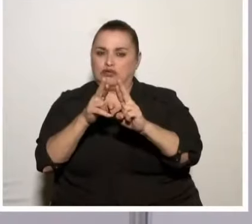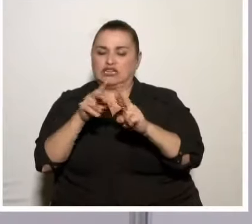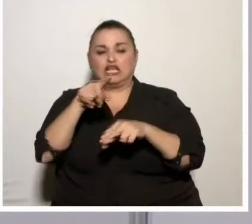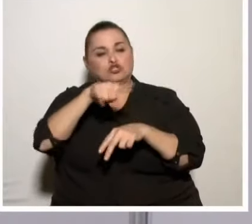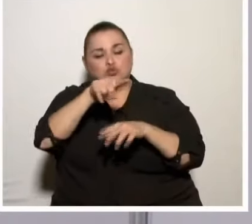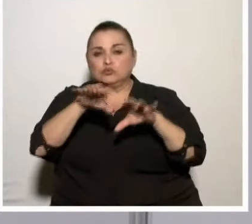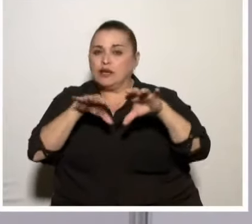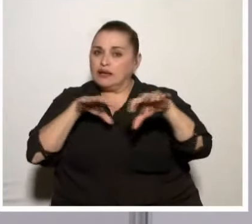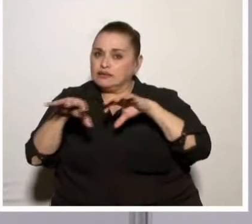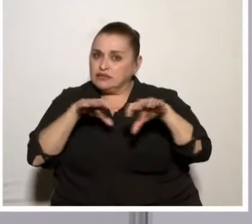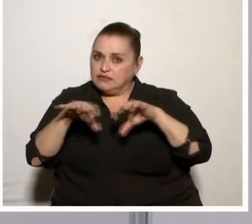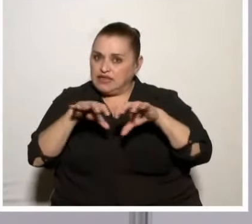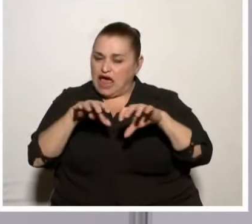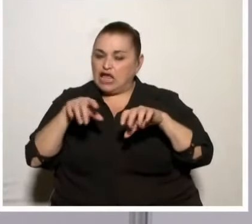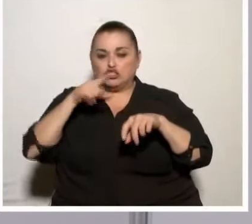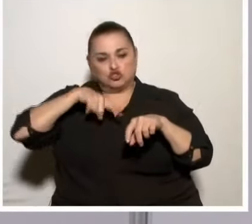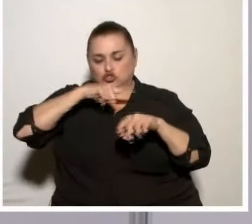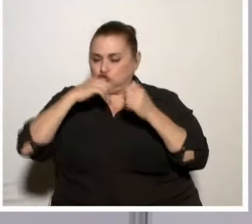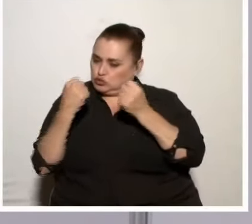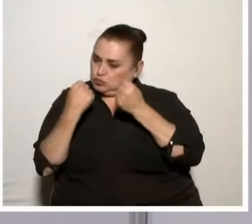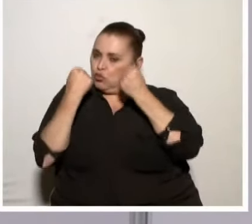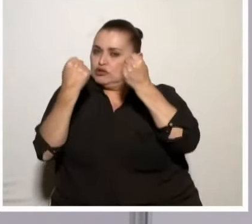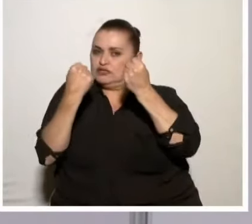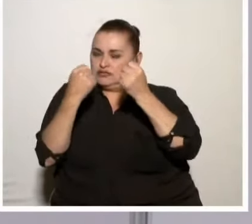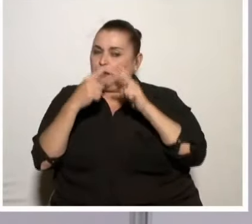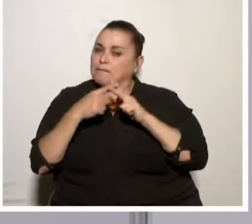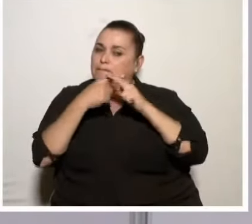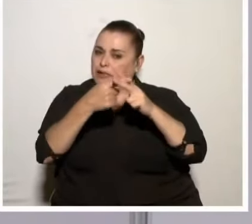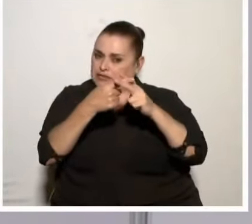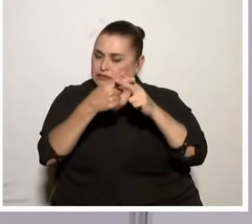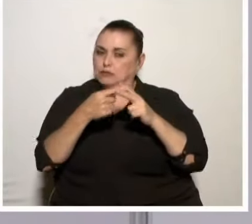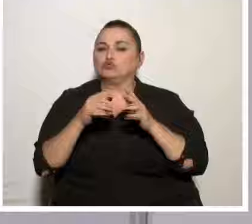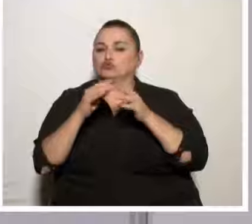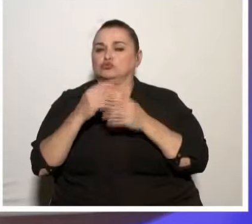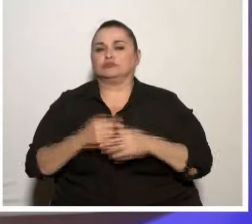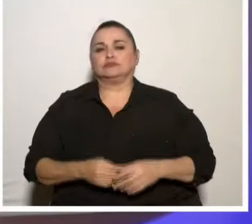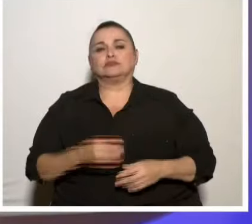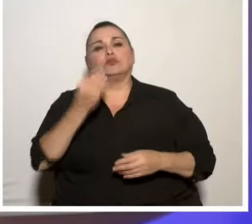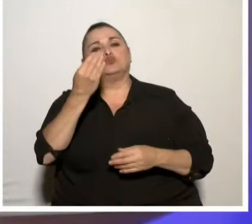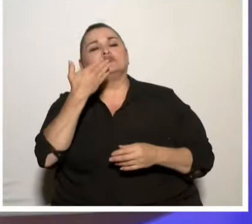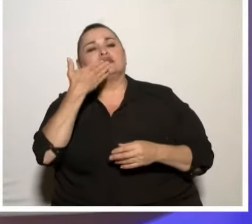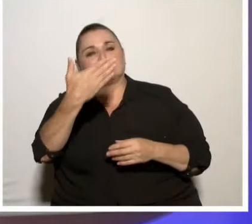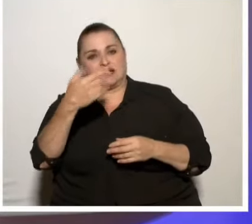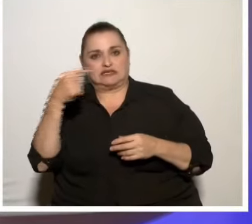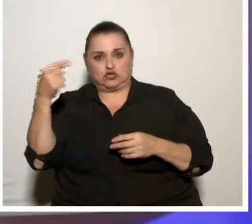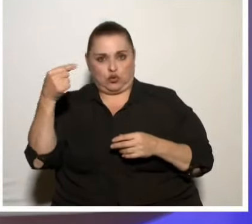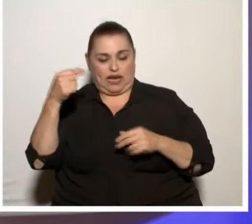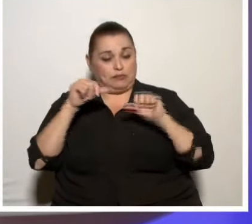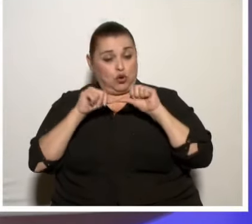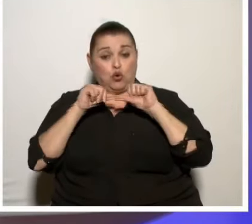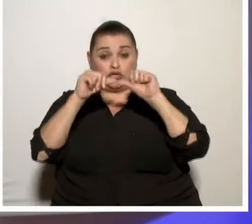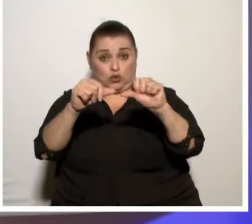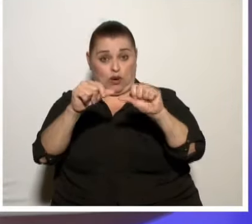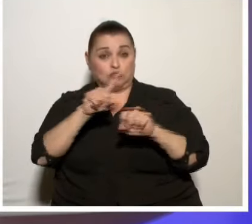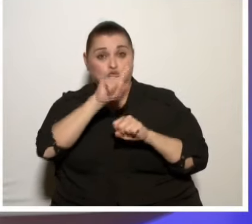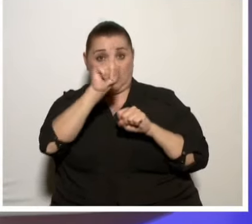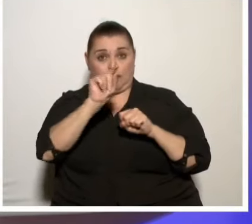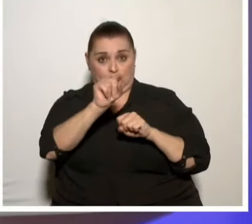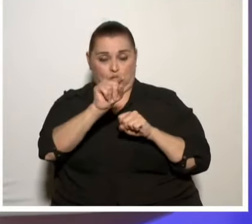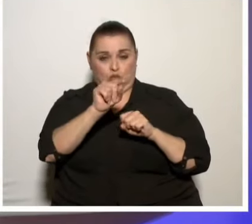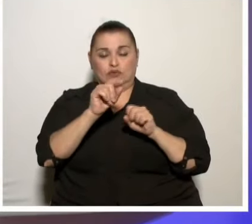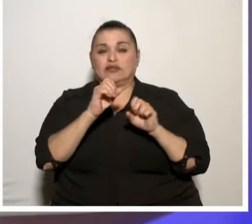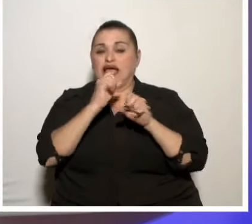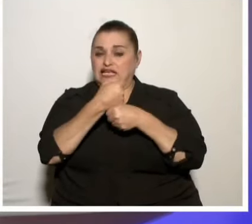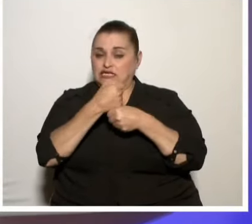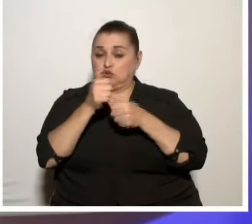sus actividades y los vamos a potenciar con créditos blandos. Muchas gracias, don Greyming. Continuamos con la pregunta que hizo